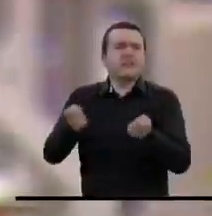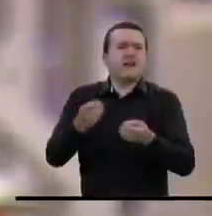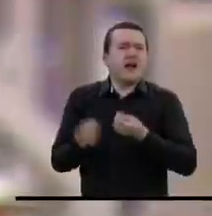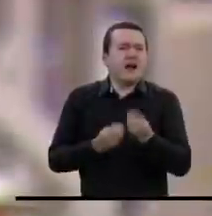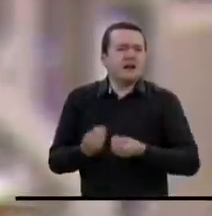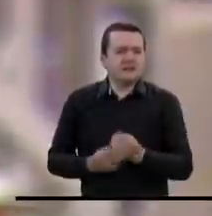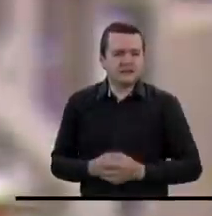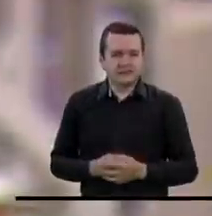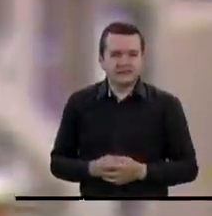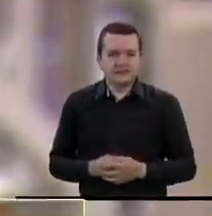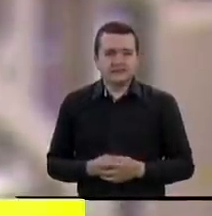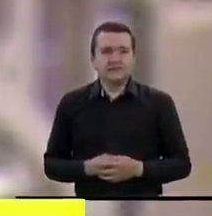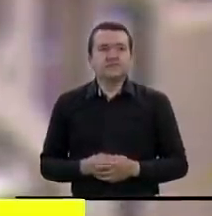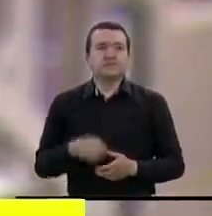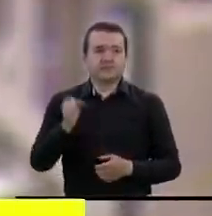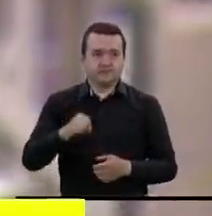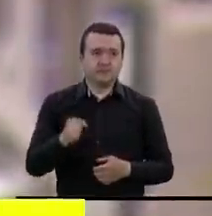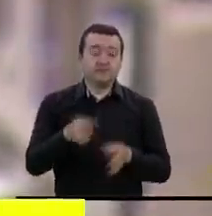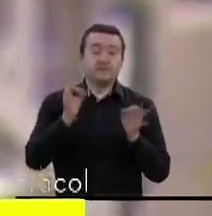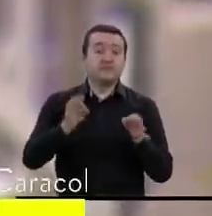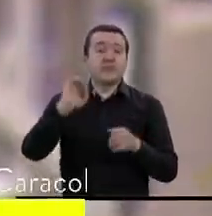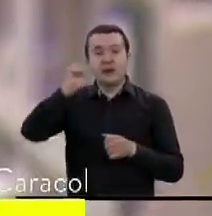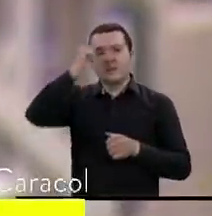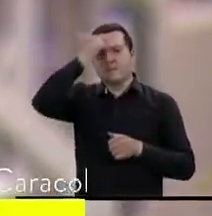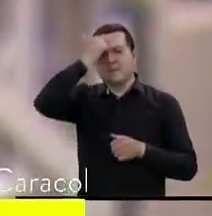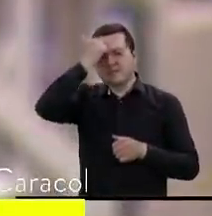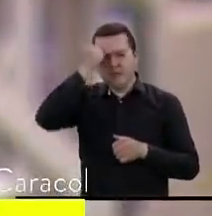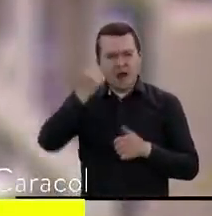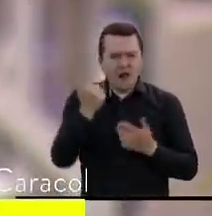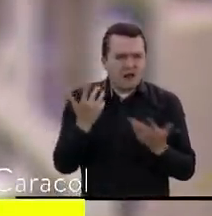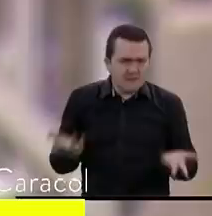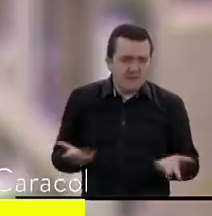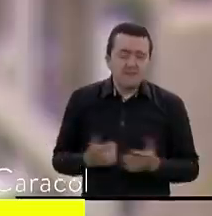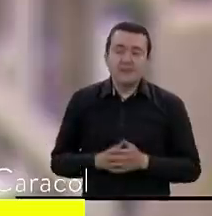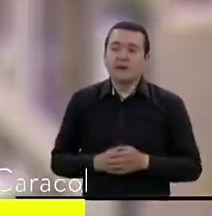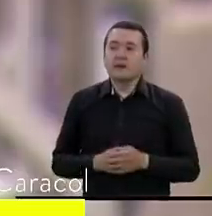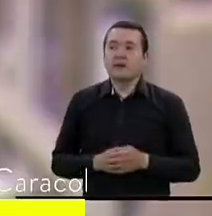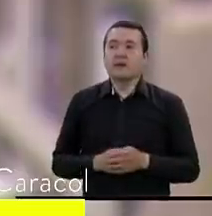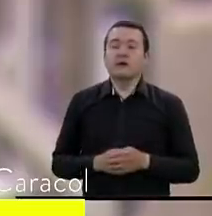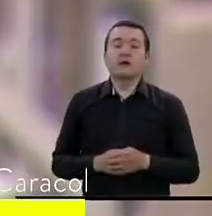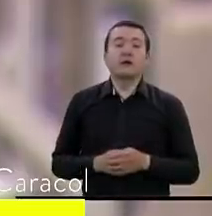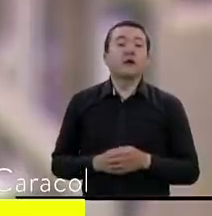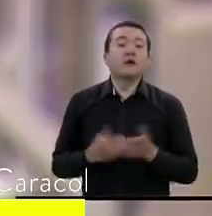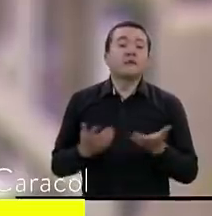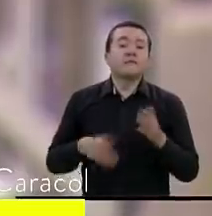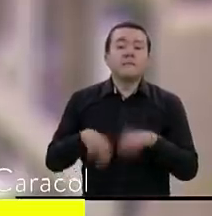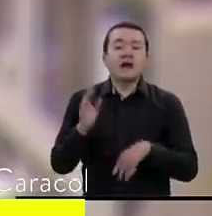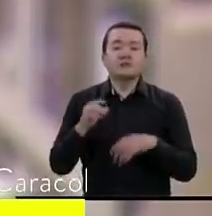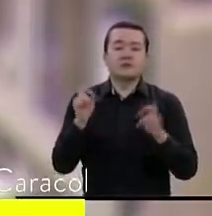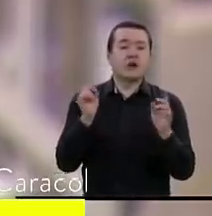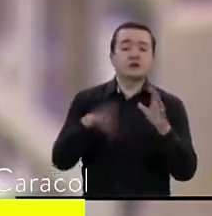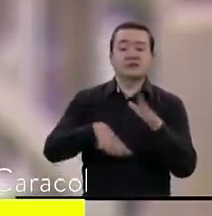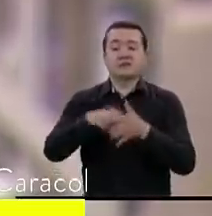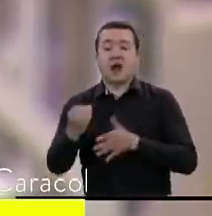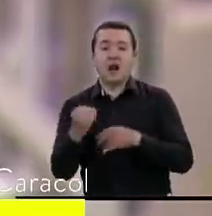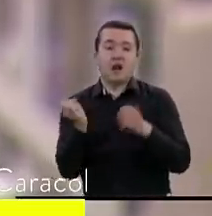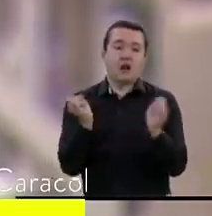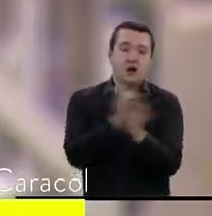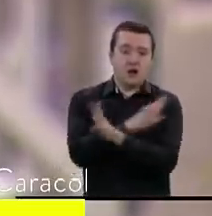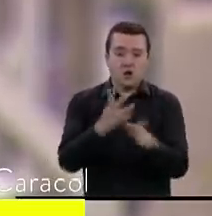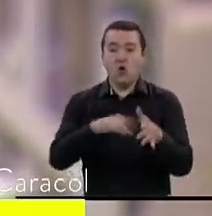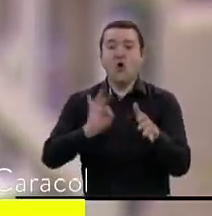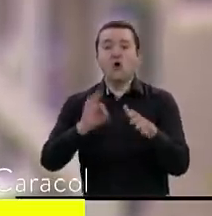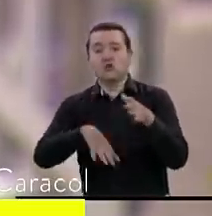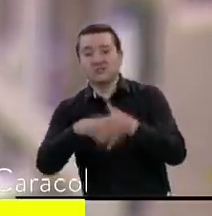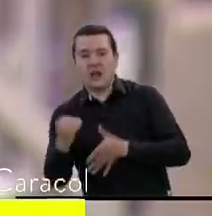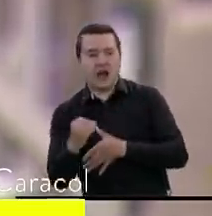Pues Juanita, lo principal es la restricción en materia de movilidad. Pues recuerde que las personas solamente van a poder salir